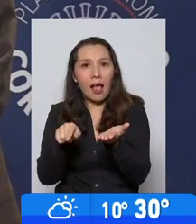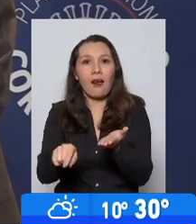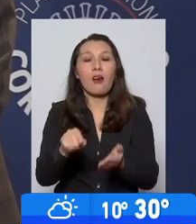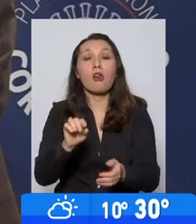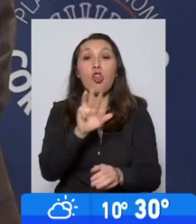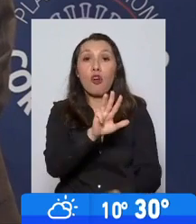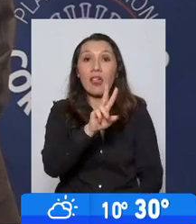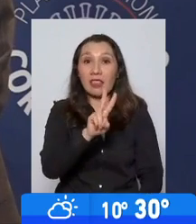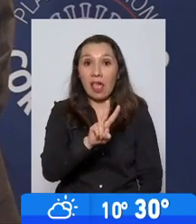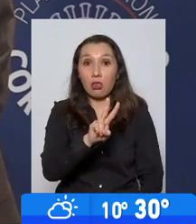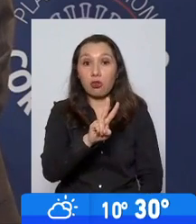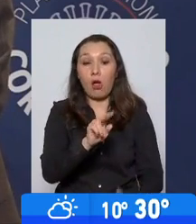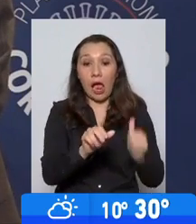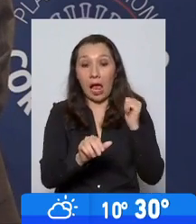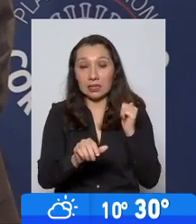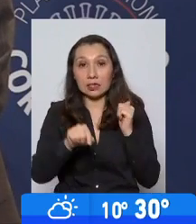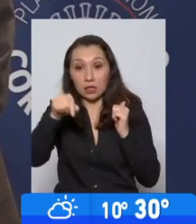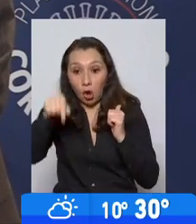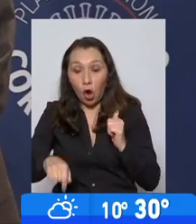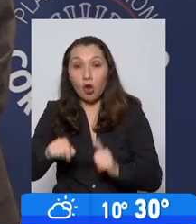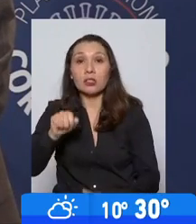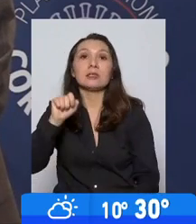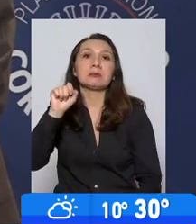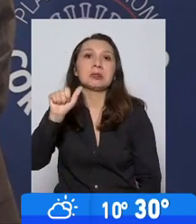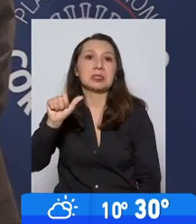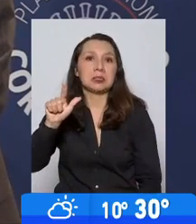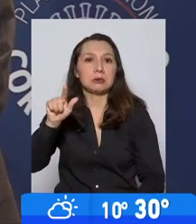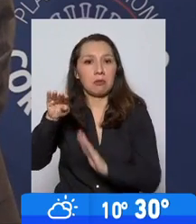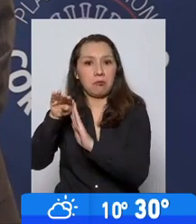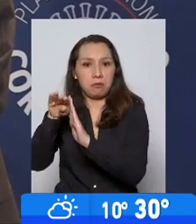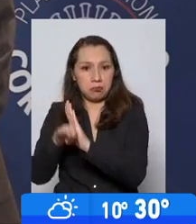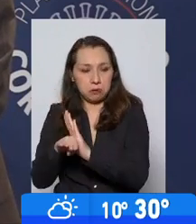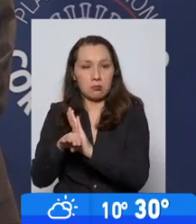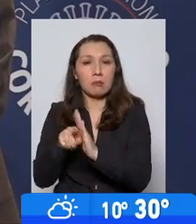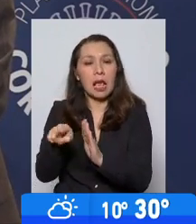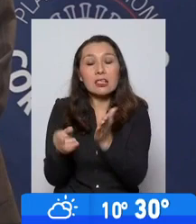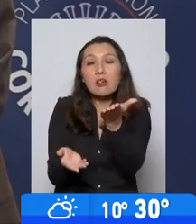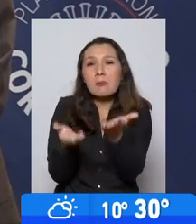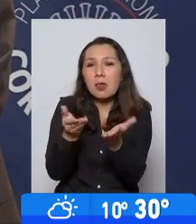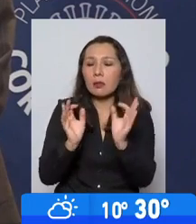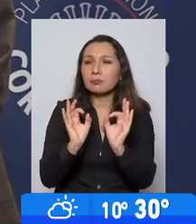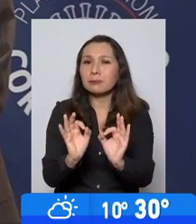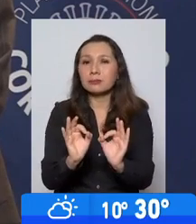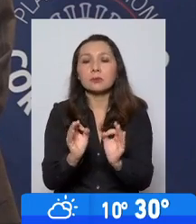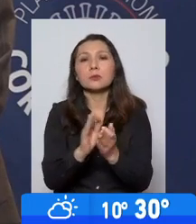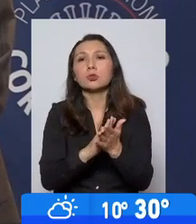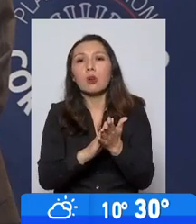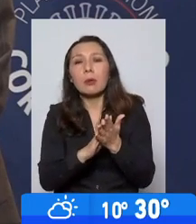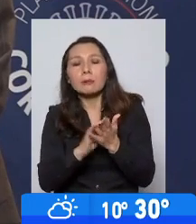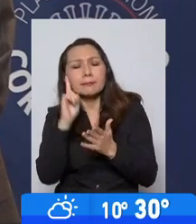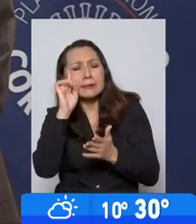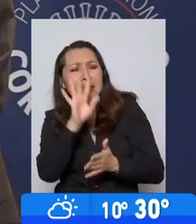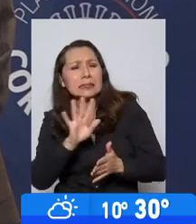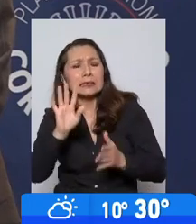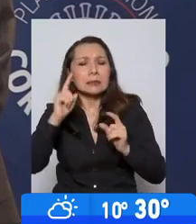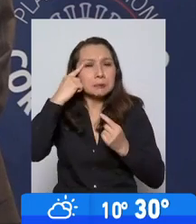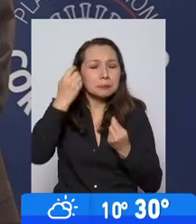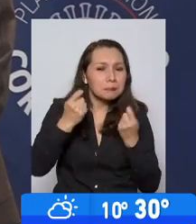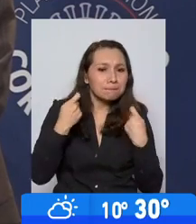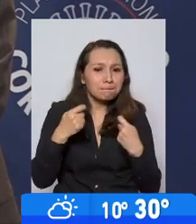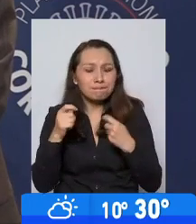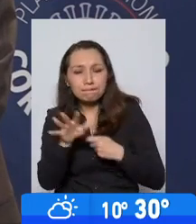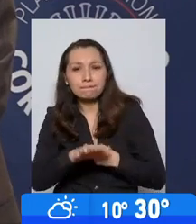92 ayer, 67 hoy día. Como esto es una medición esencialmente subjetiva de parte de